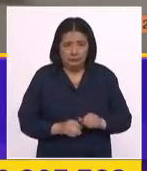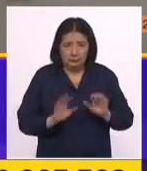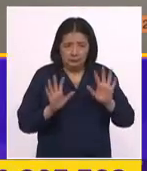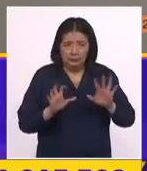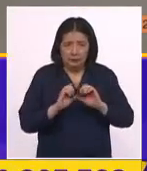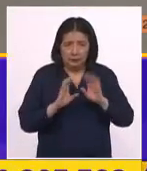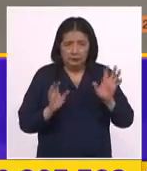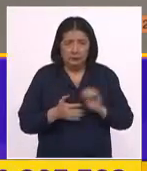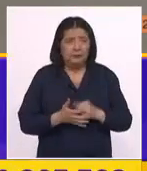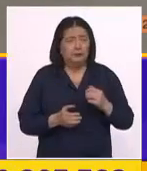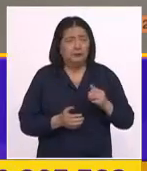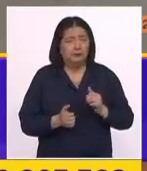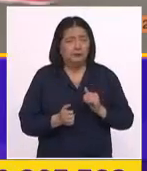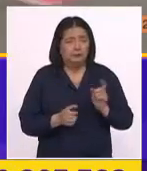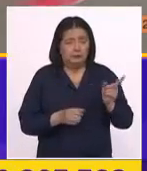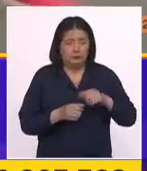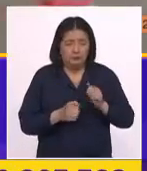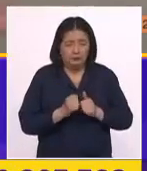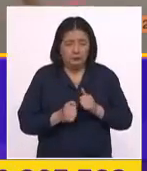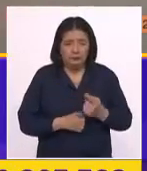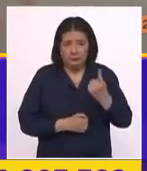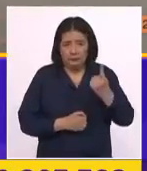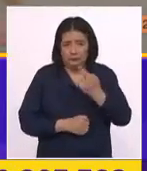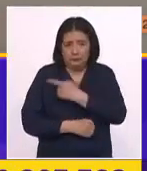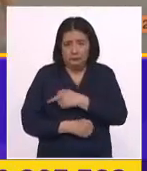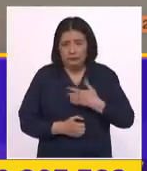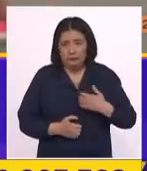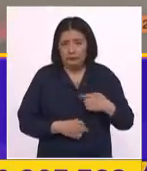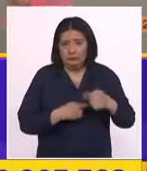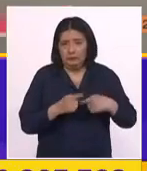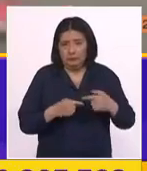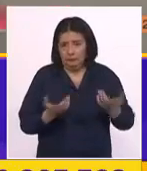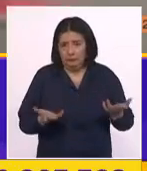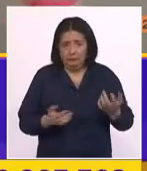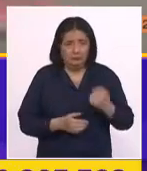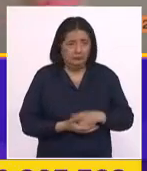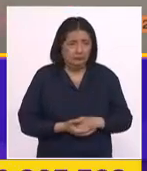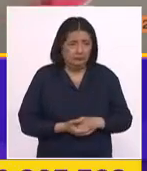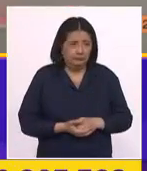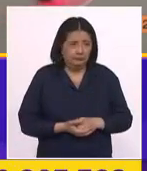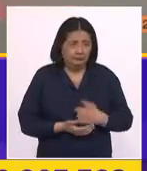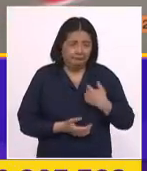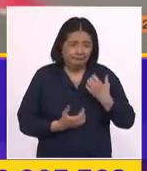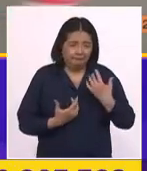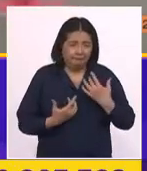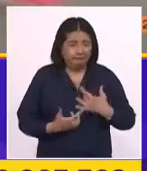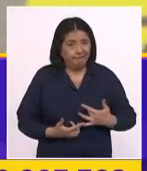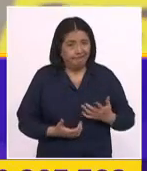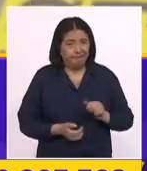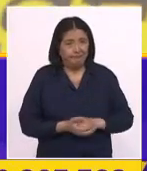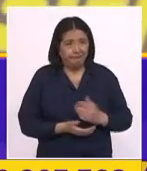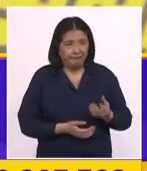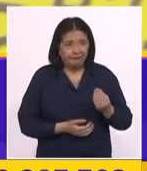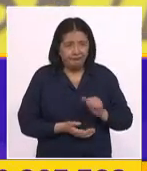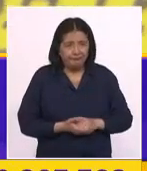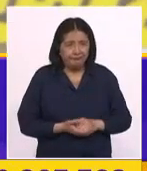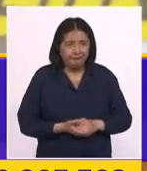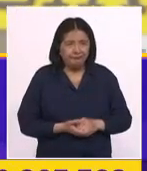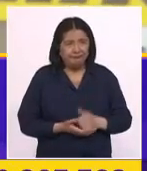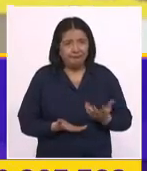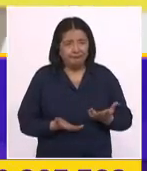días ahí en un mundial. No vas a estar con un polo todos los 10 días. Y da pena, porque se supone